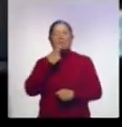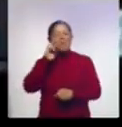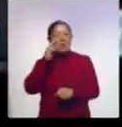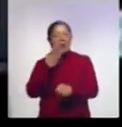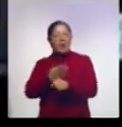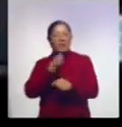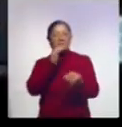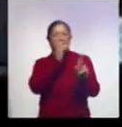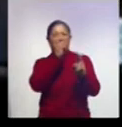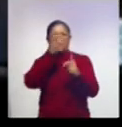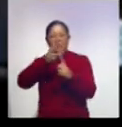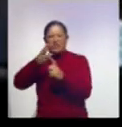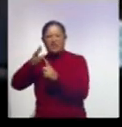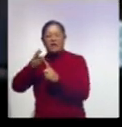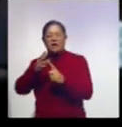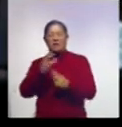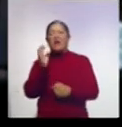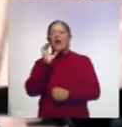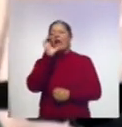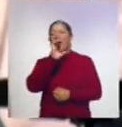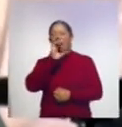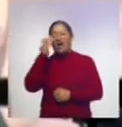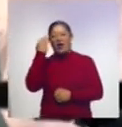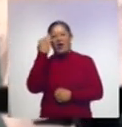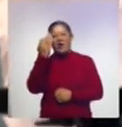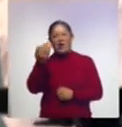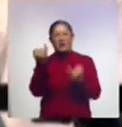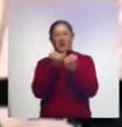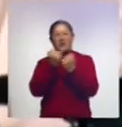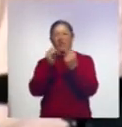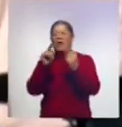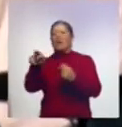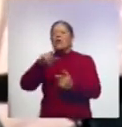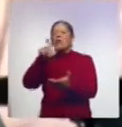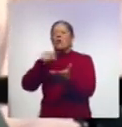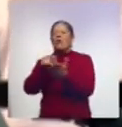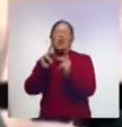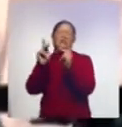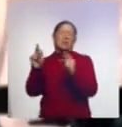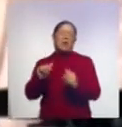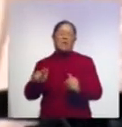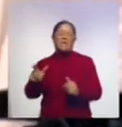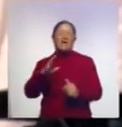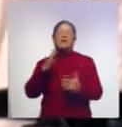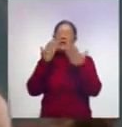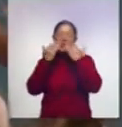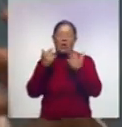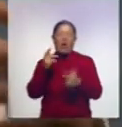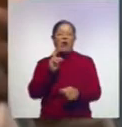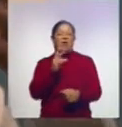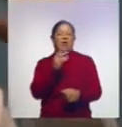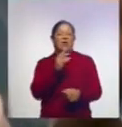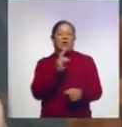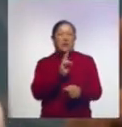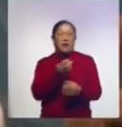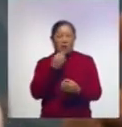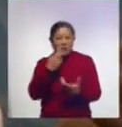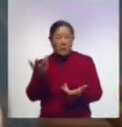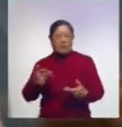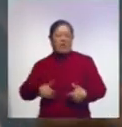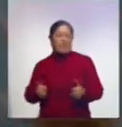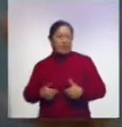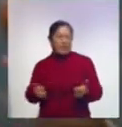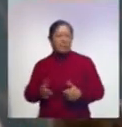calentamiento global y la pacificación de regiones que hoy viven azotadas por la violencia y el hambre. Juan Manuel Santos, Premio Nobel de la Paz